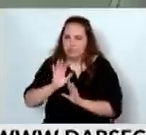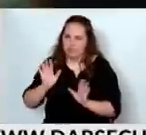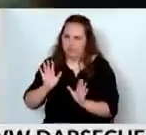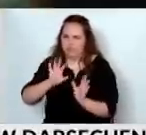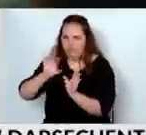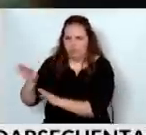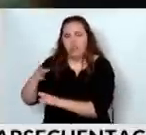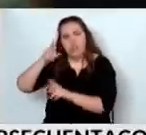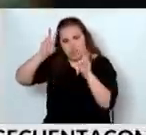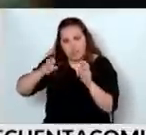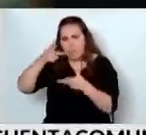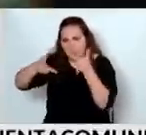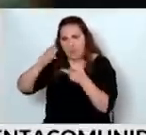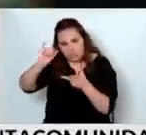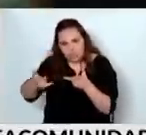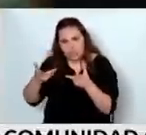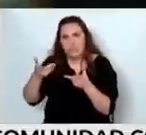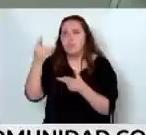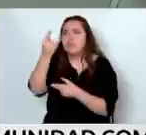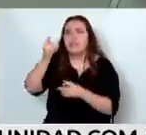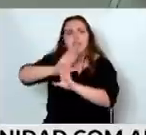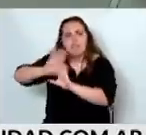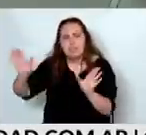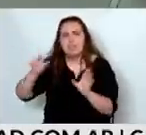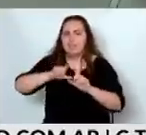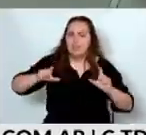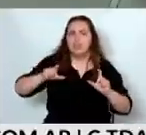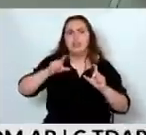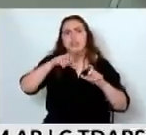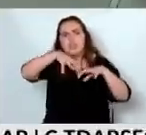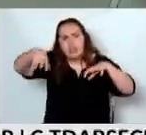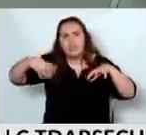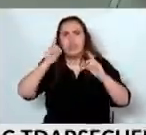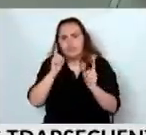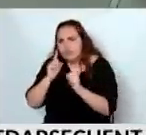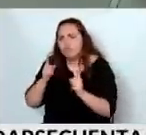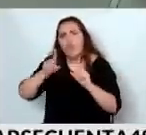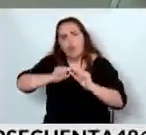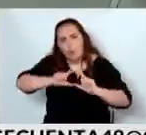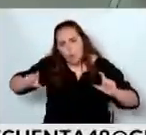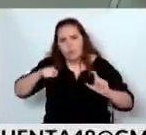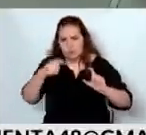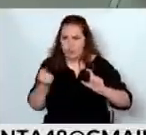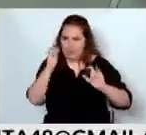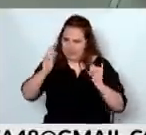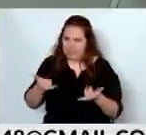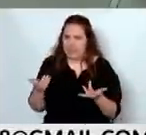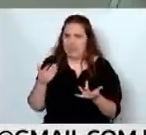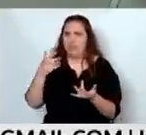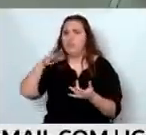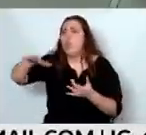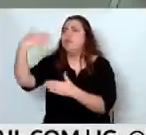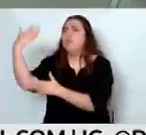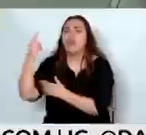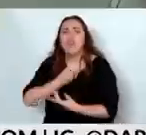tema, podés desmitificar un montón de cosas, podés dar las líneas de ayuda, los centros de atención, los lugares donde sean charlas, se pueden hacer un montón de cosas más allá